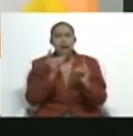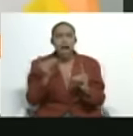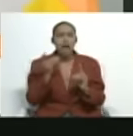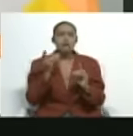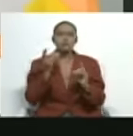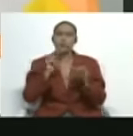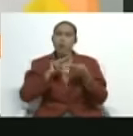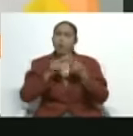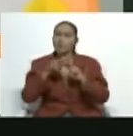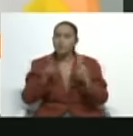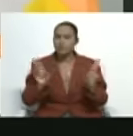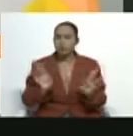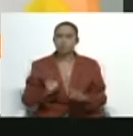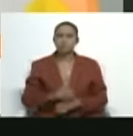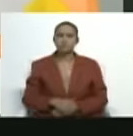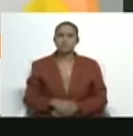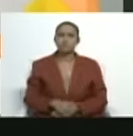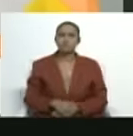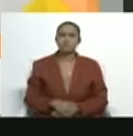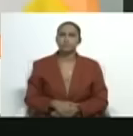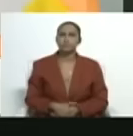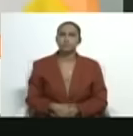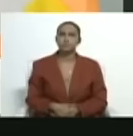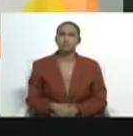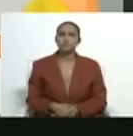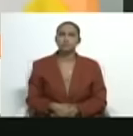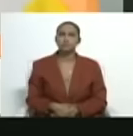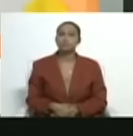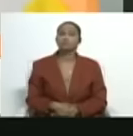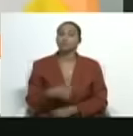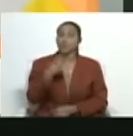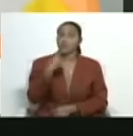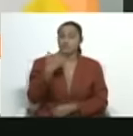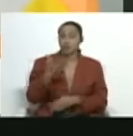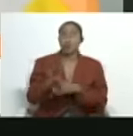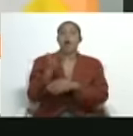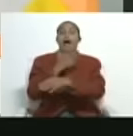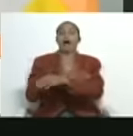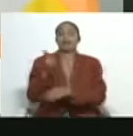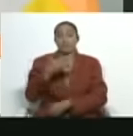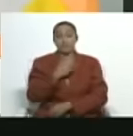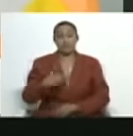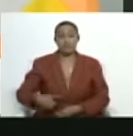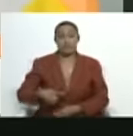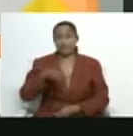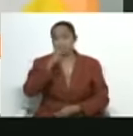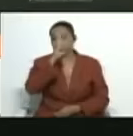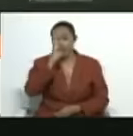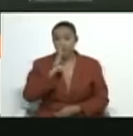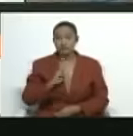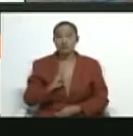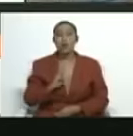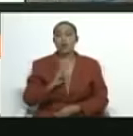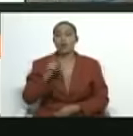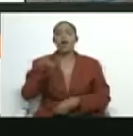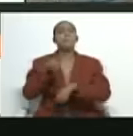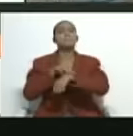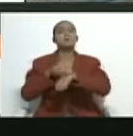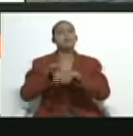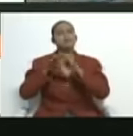Como lo mencionaba nuestro hermano presidente de Brasil, nuestra hermana ministra de Relaciones Exteriores,